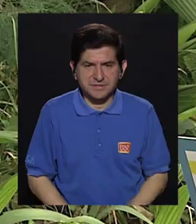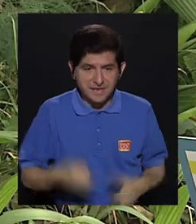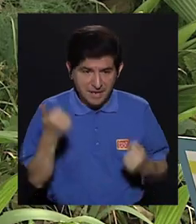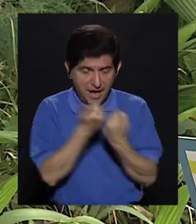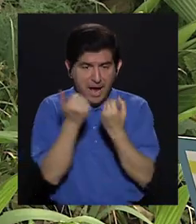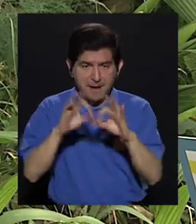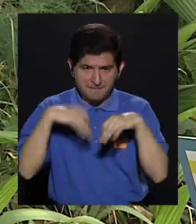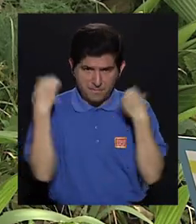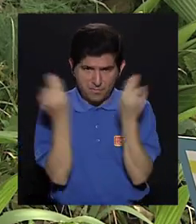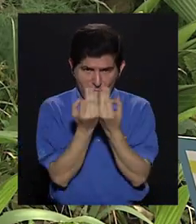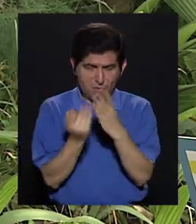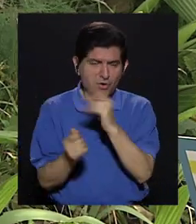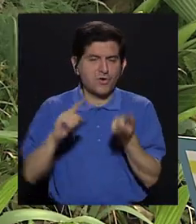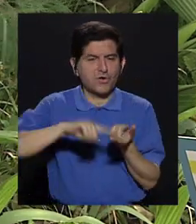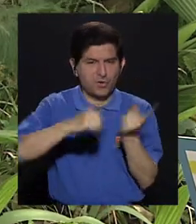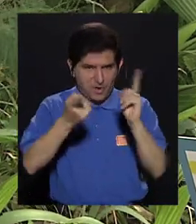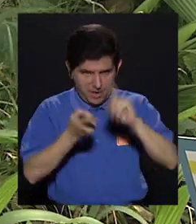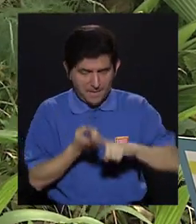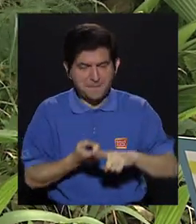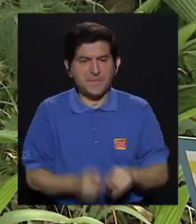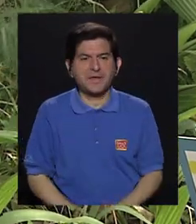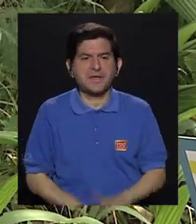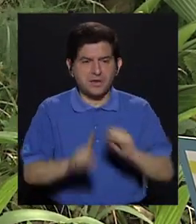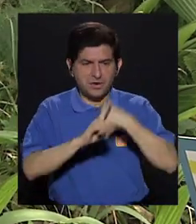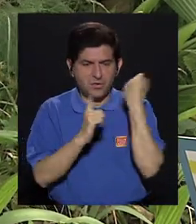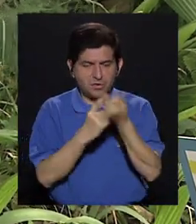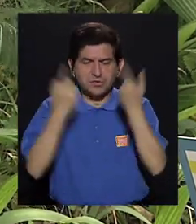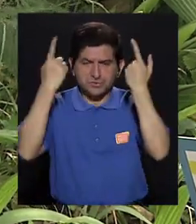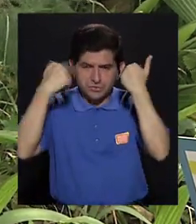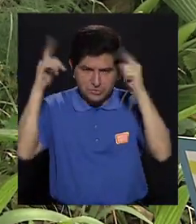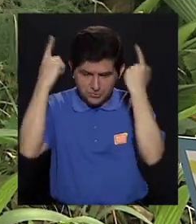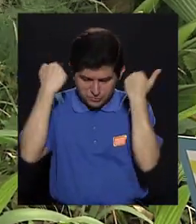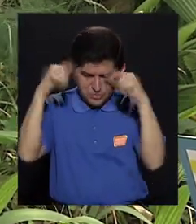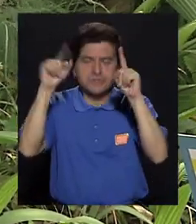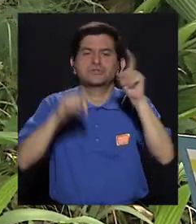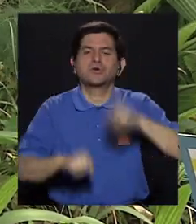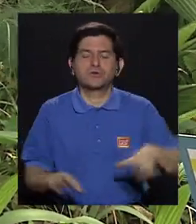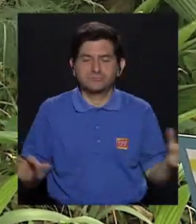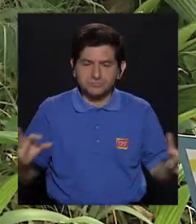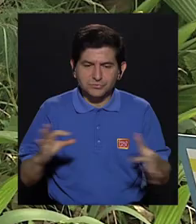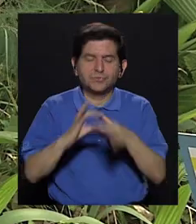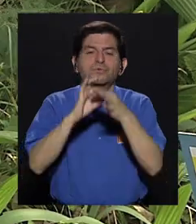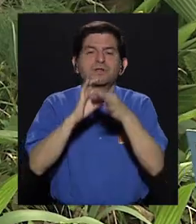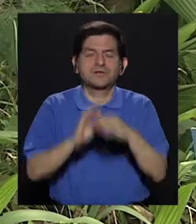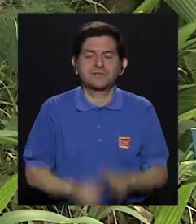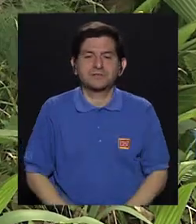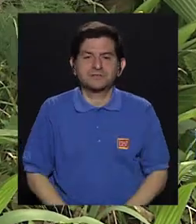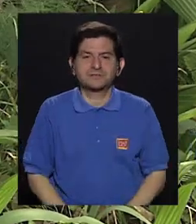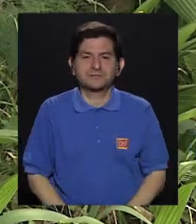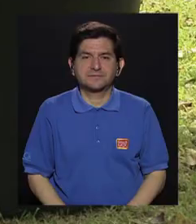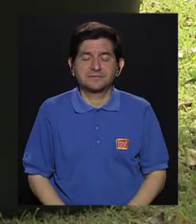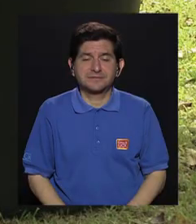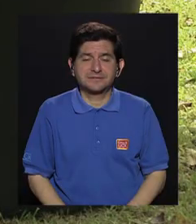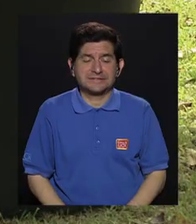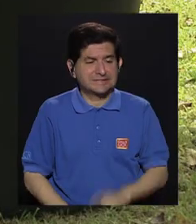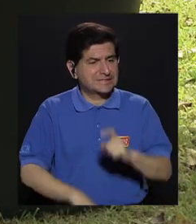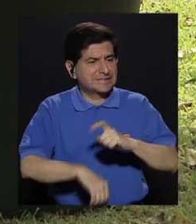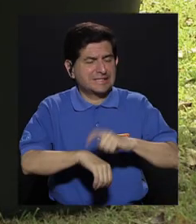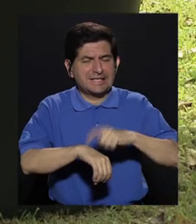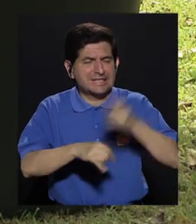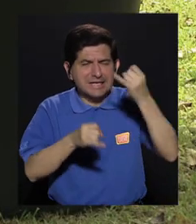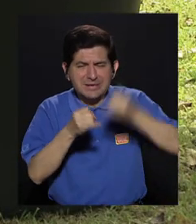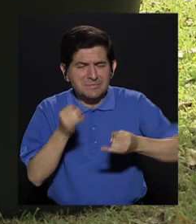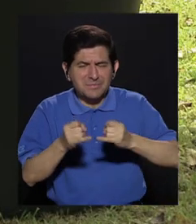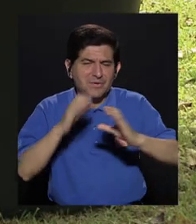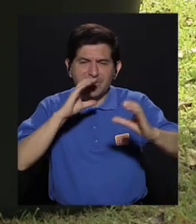Así que el apoyo familiar y de los amigos es un factor de éxito más que debería sumarse a la fórmula. El tiempo nos está